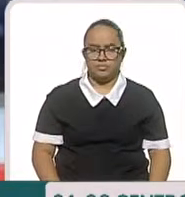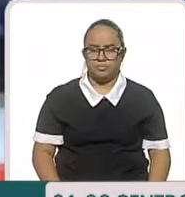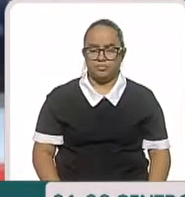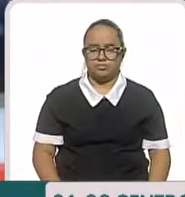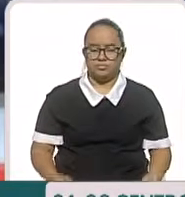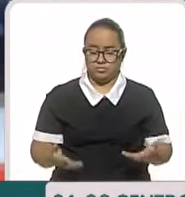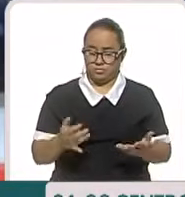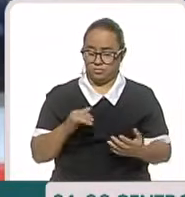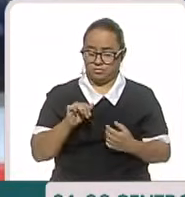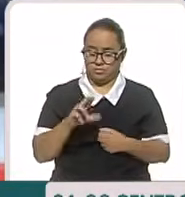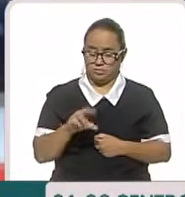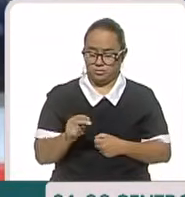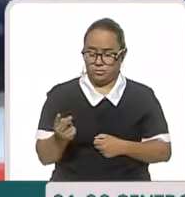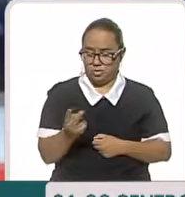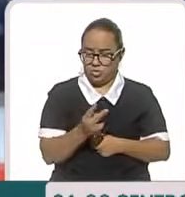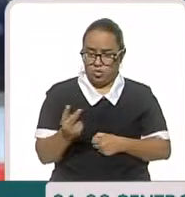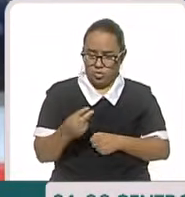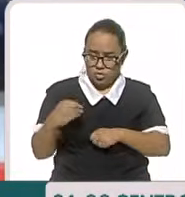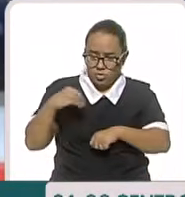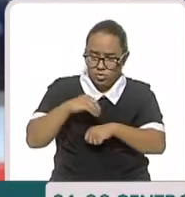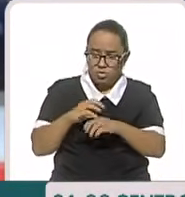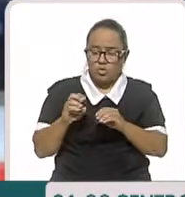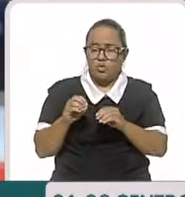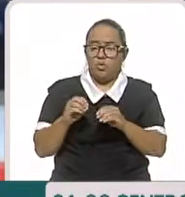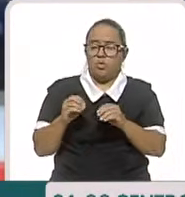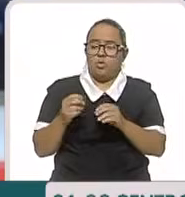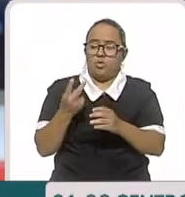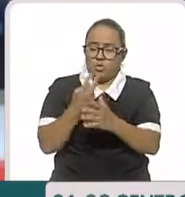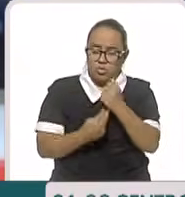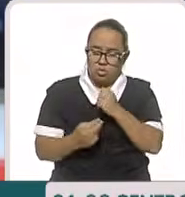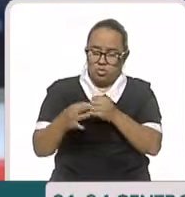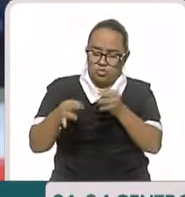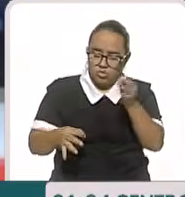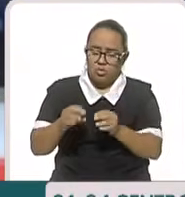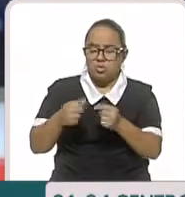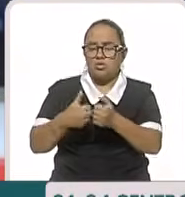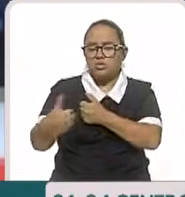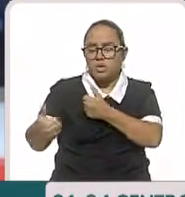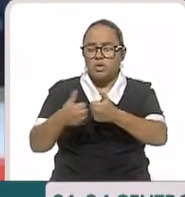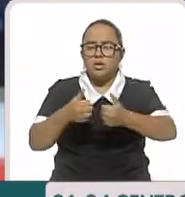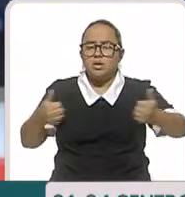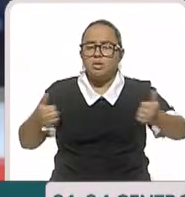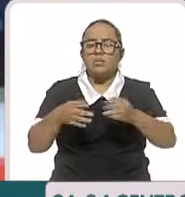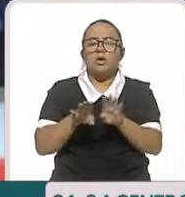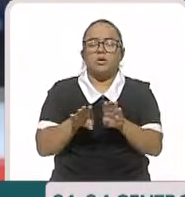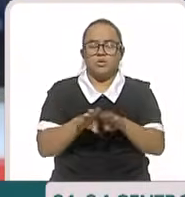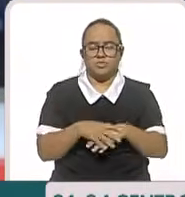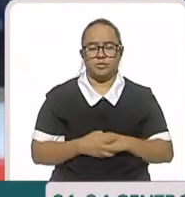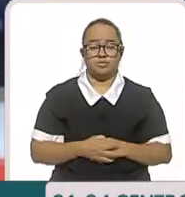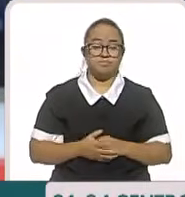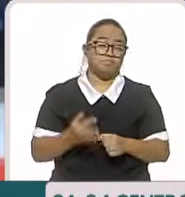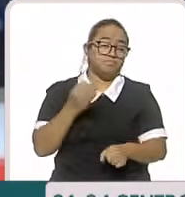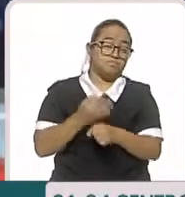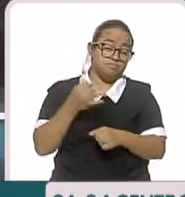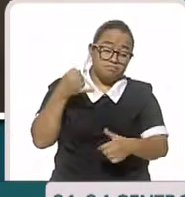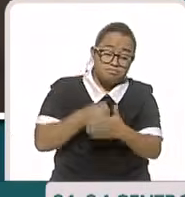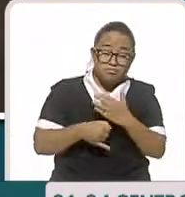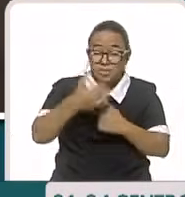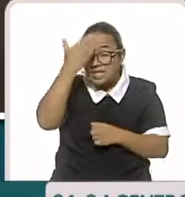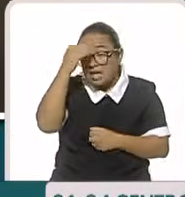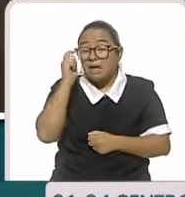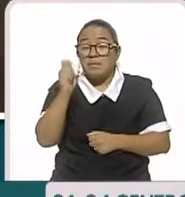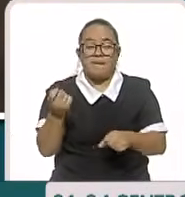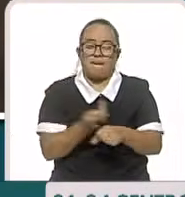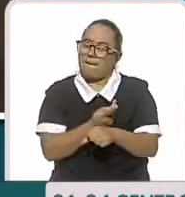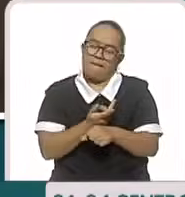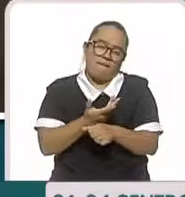ir incluidos ambos o será por separado? Cuéntanos un poco de esto. Hasta el momento no tenemos mucho detalle de eso.